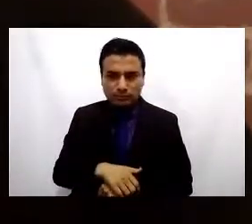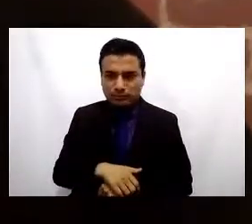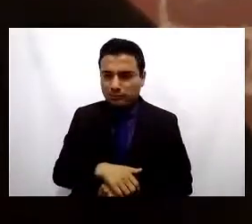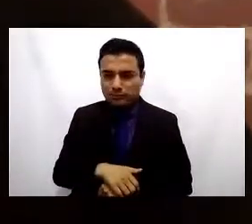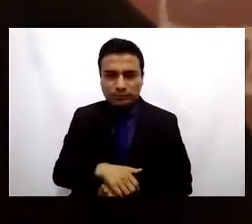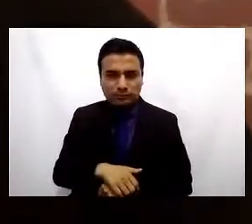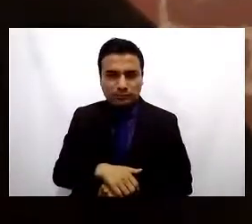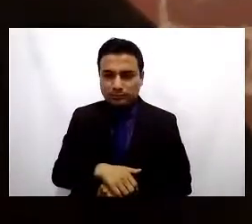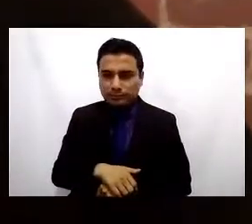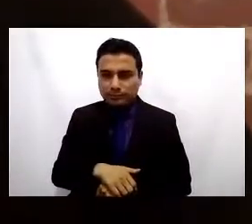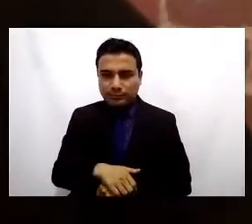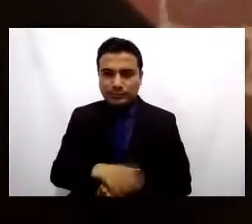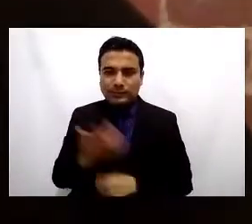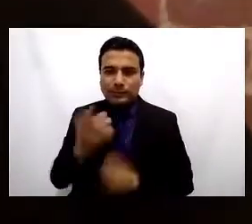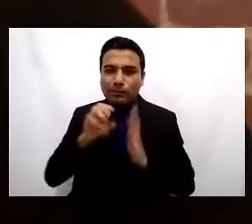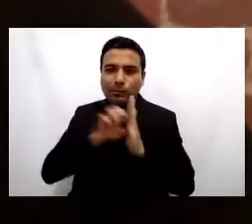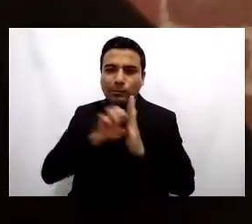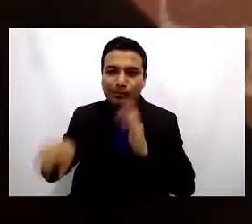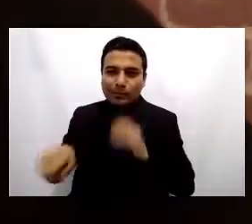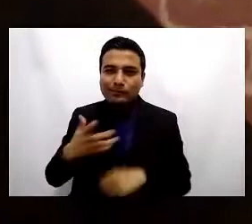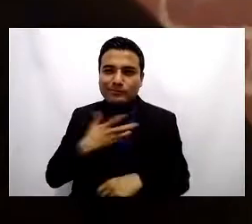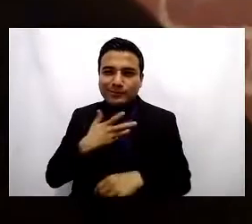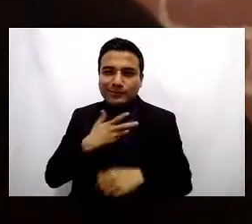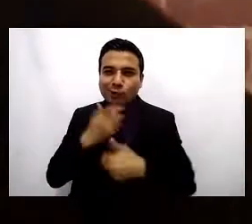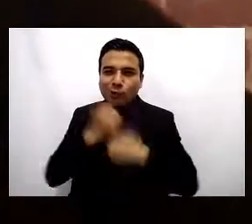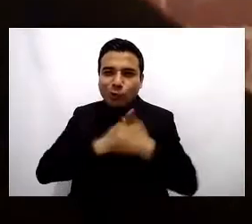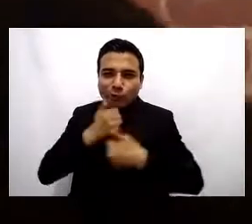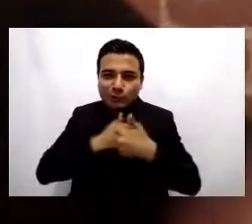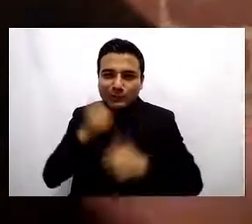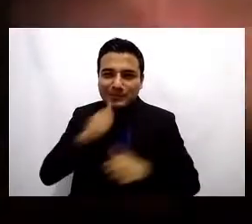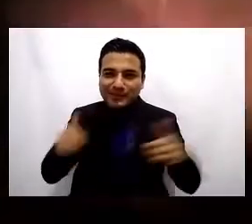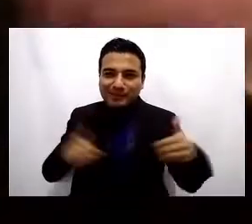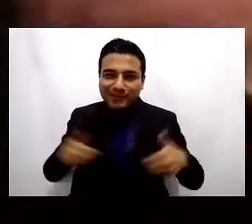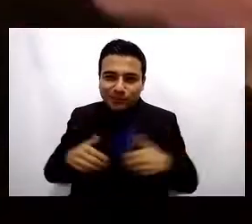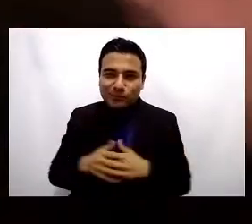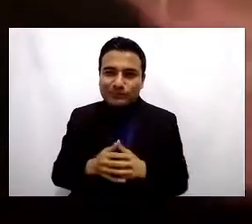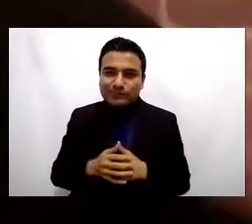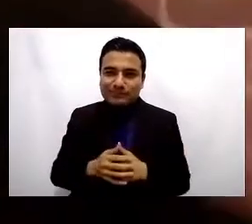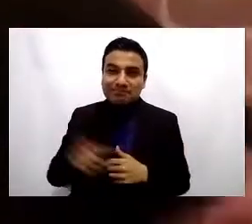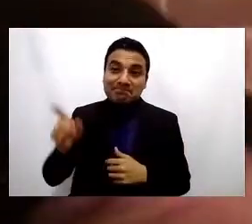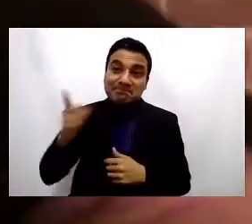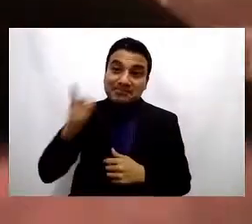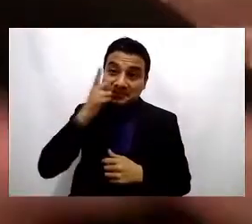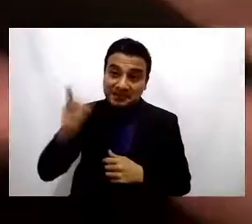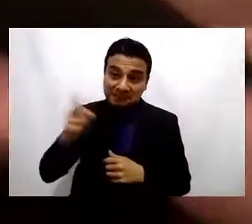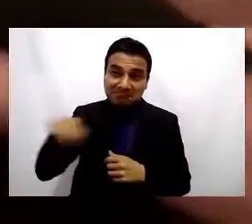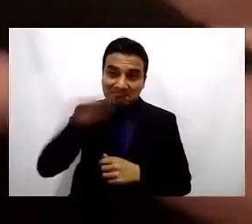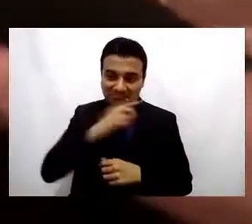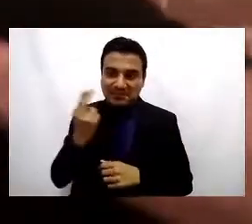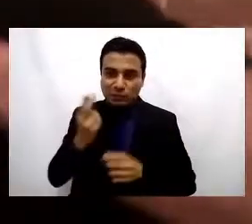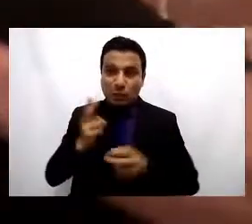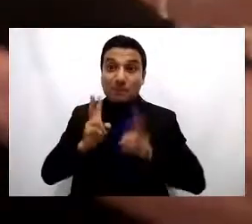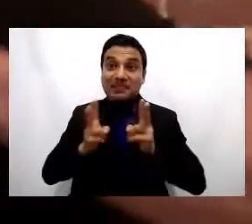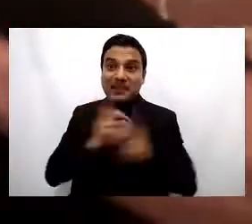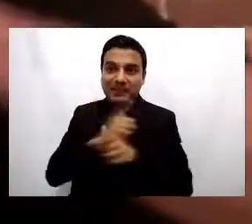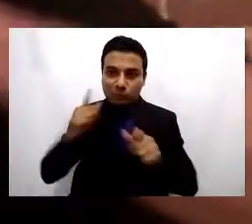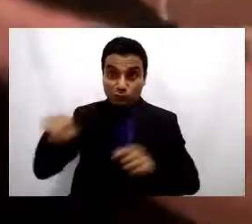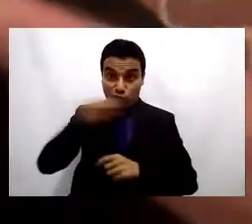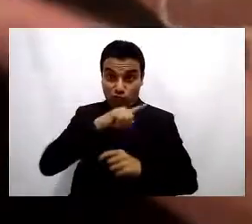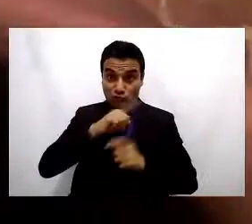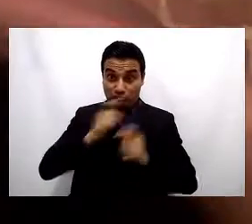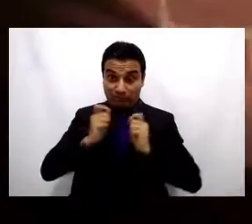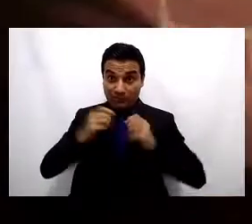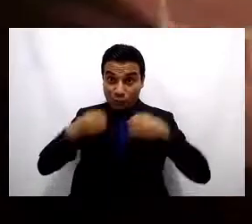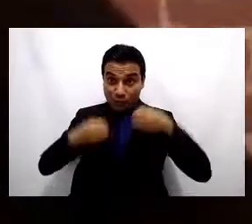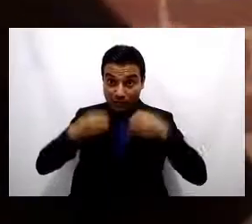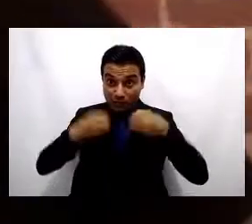que se hacen esos concursos con temática obligada, dicen, hay que hablar de la libertad. Los que somos jurados nos arrancamos los